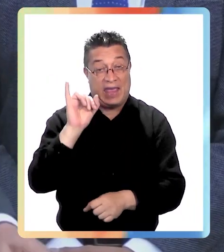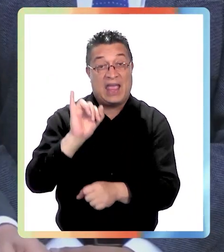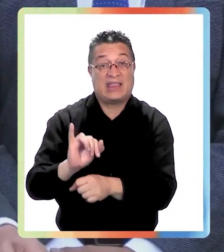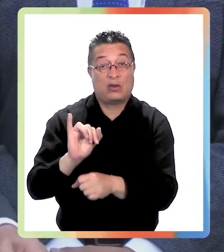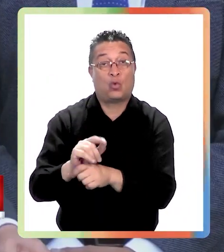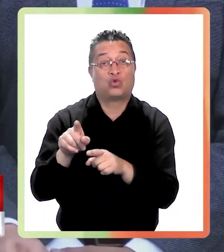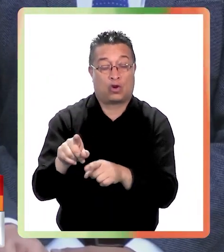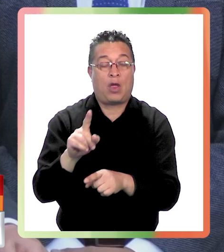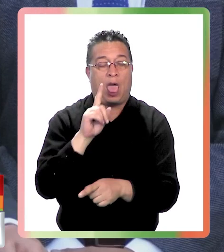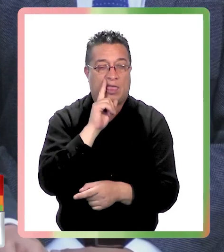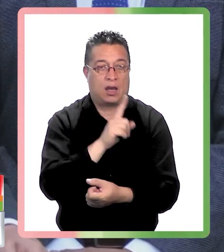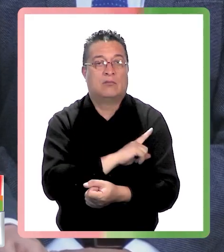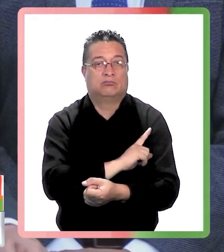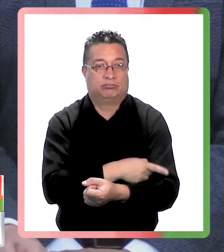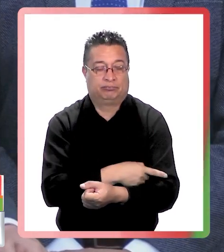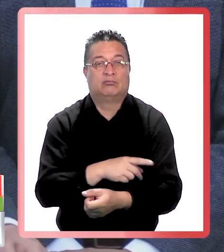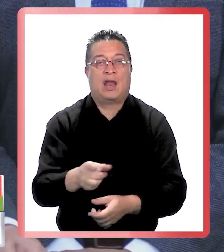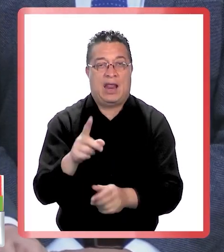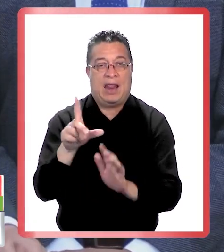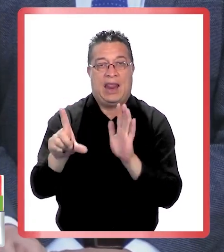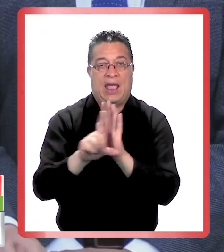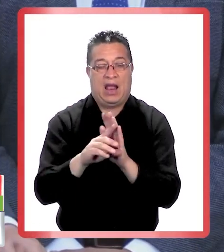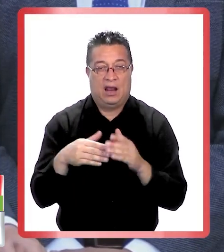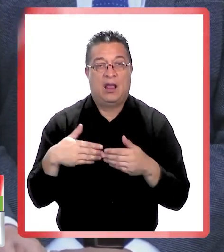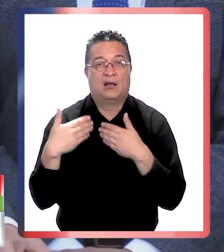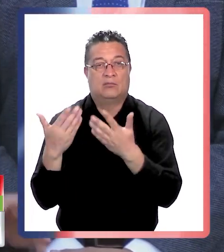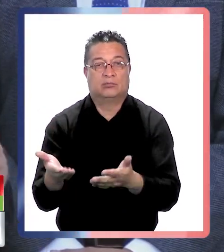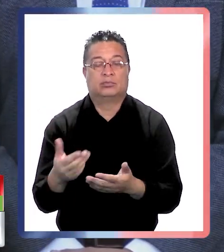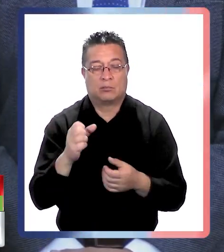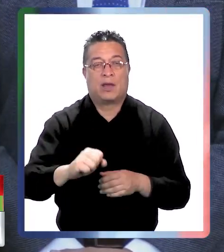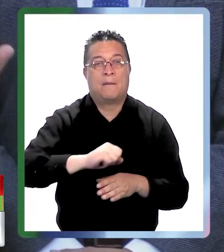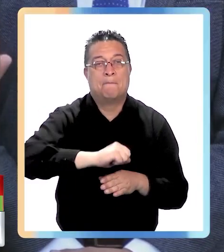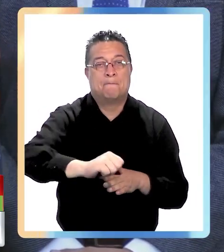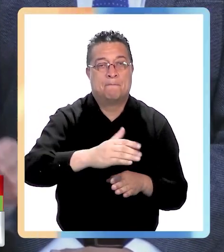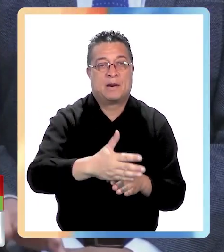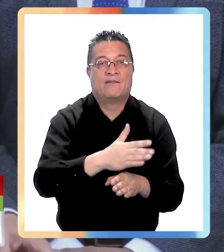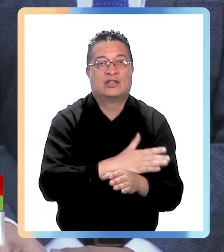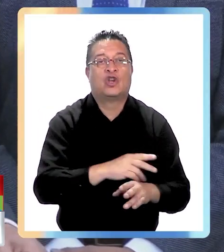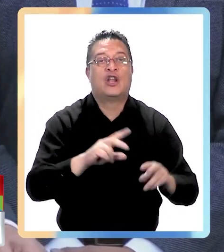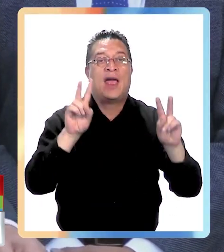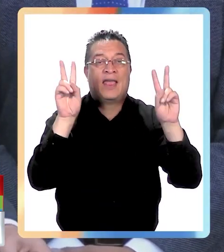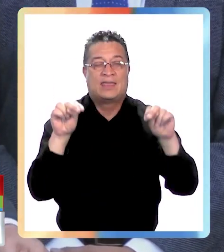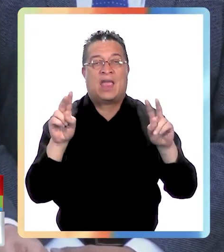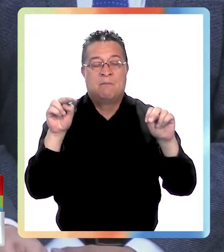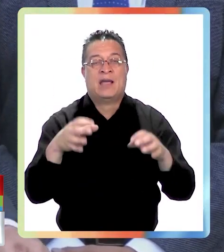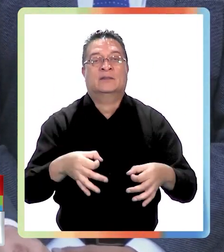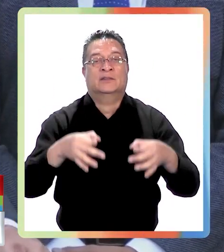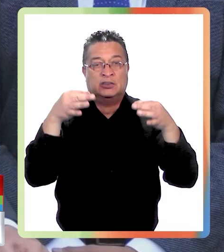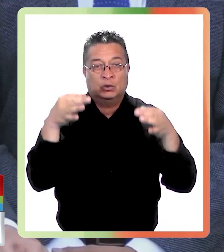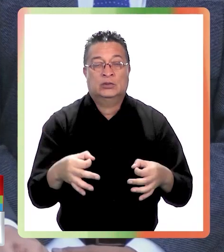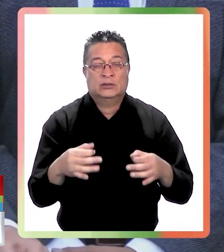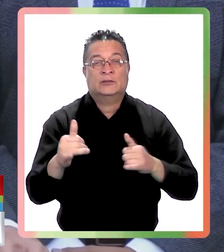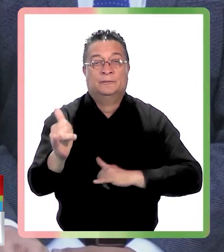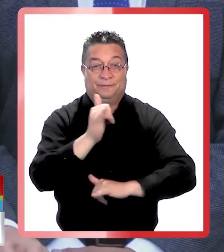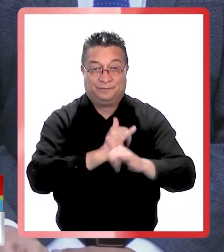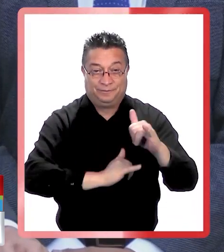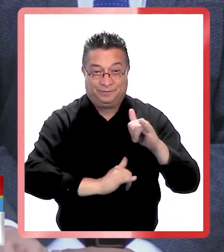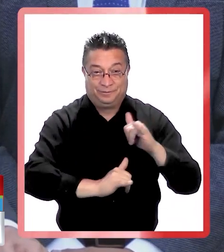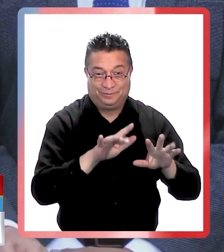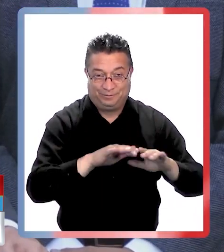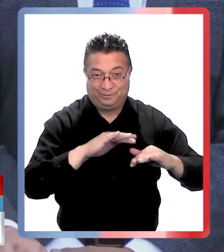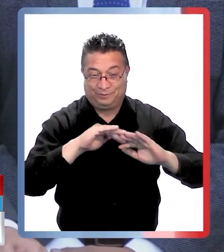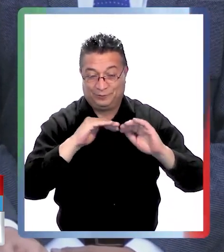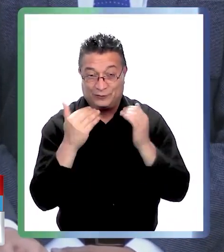institución que va a tener capacidades legales para llevar adelante la prevención en materia de seguridad